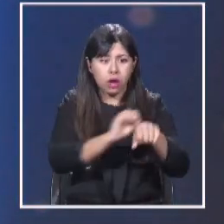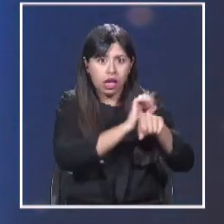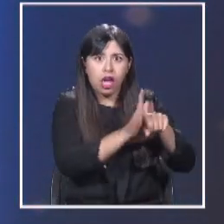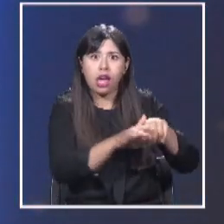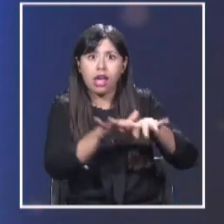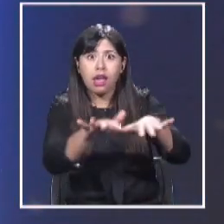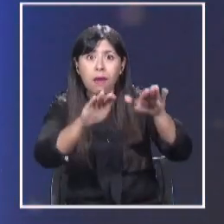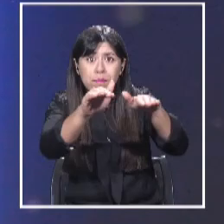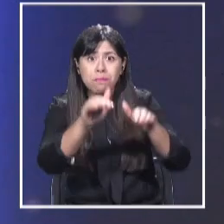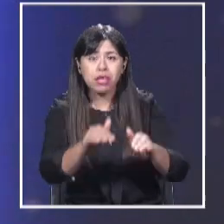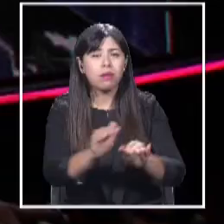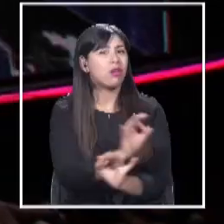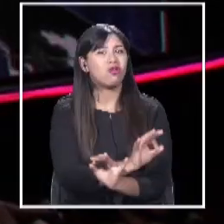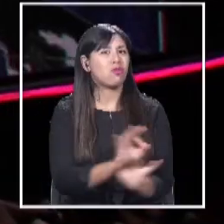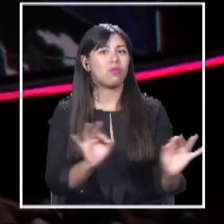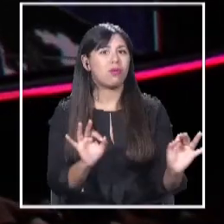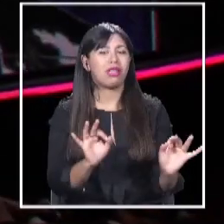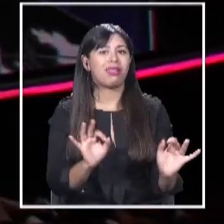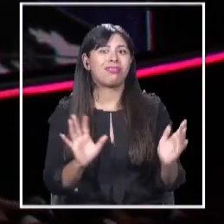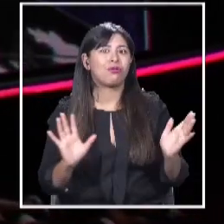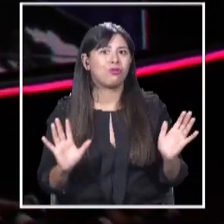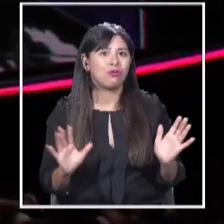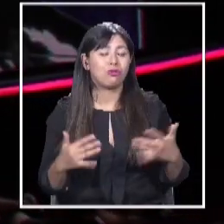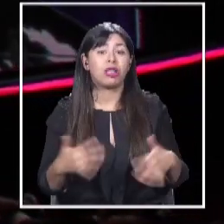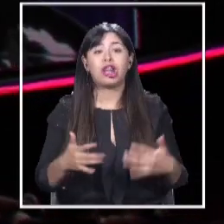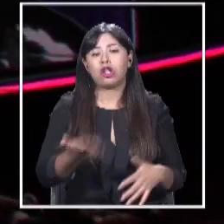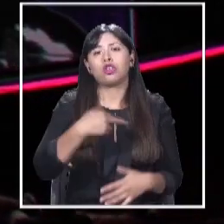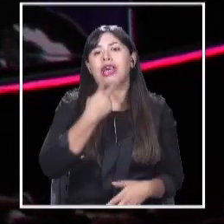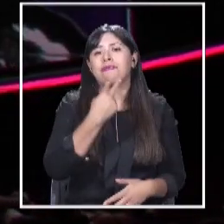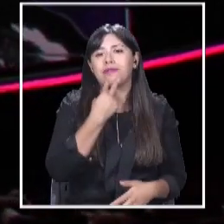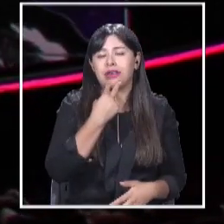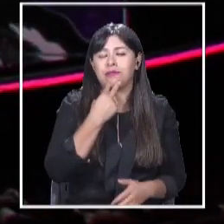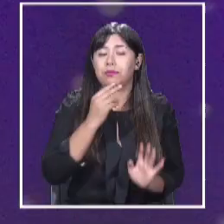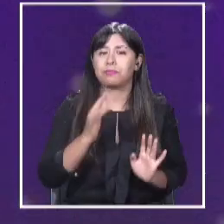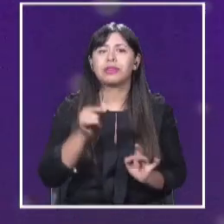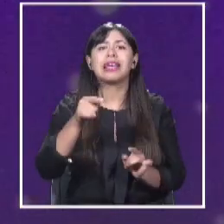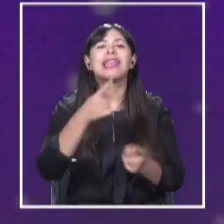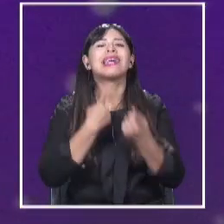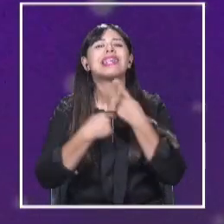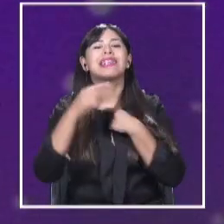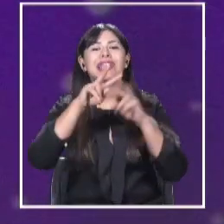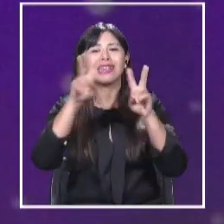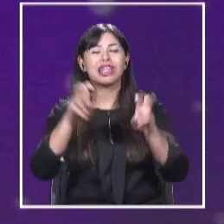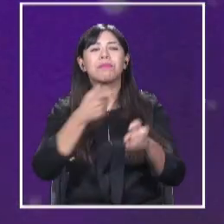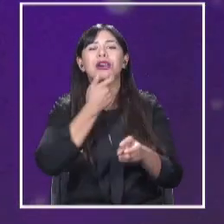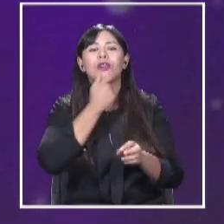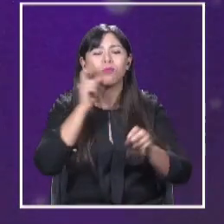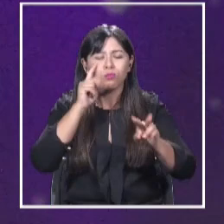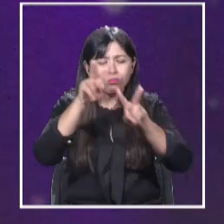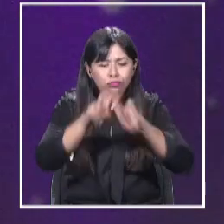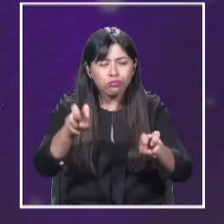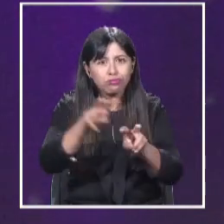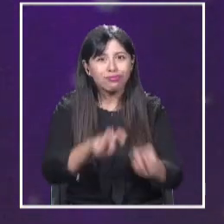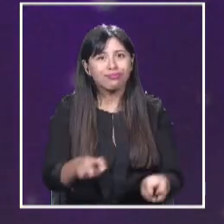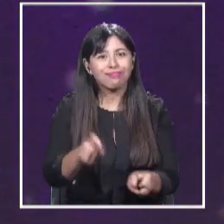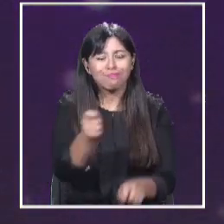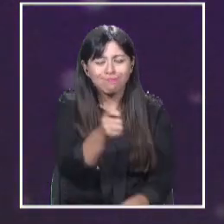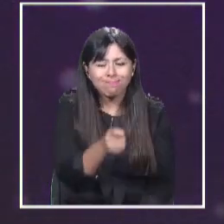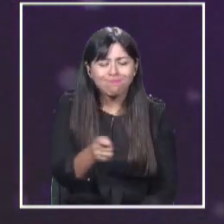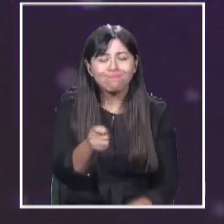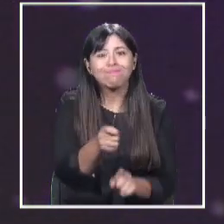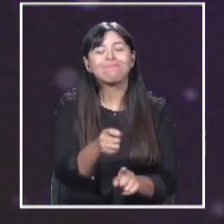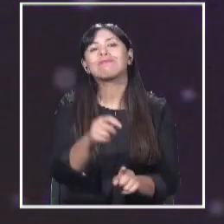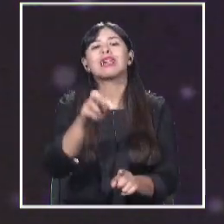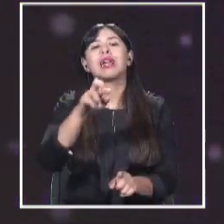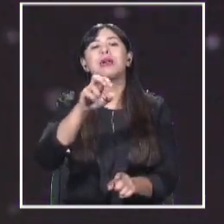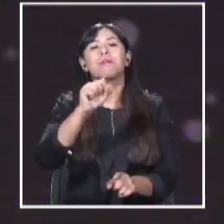de esas dimensiones. Y precisamente creo que ahí está el interés de la paleontología, que realmente no tenemos una